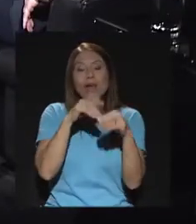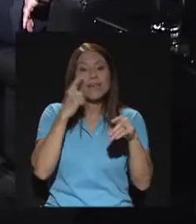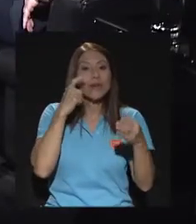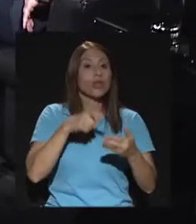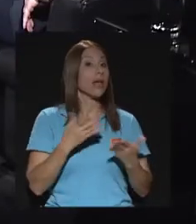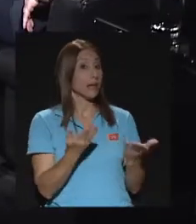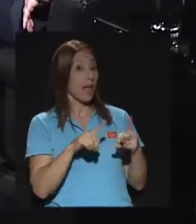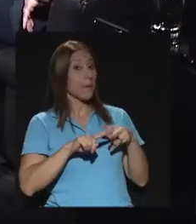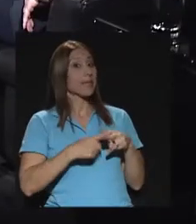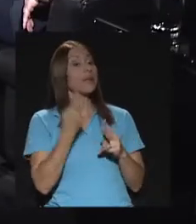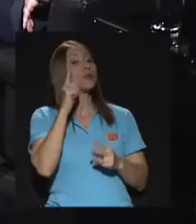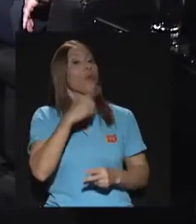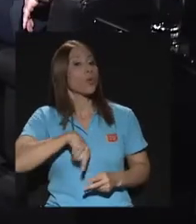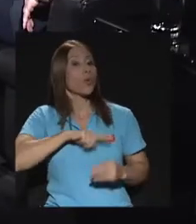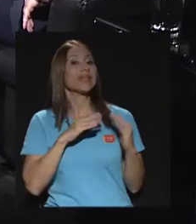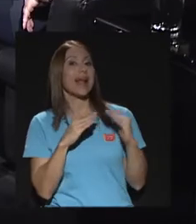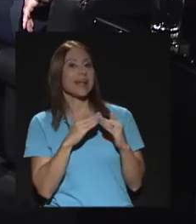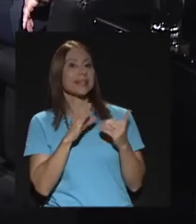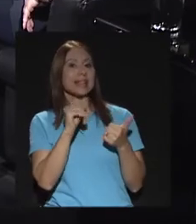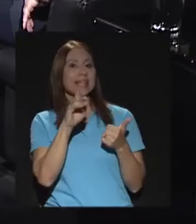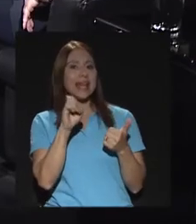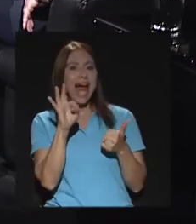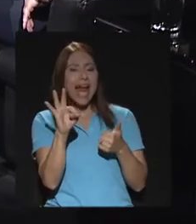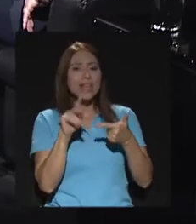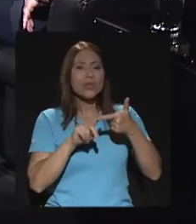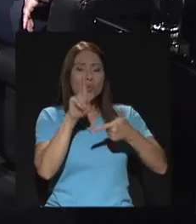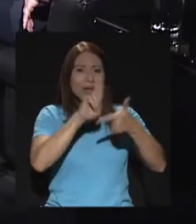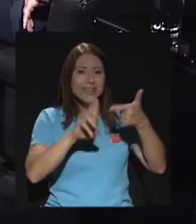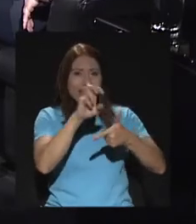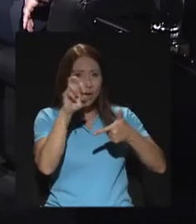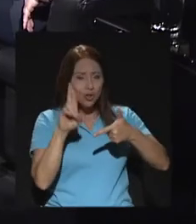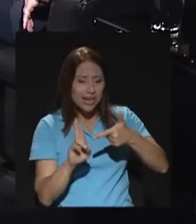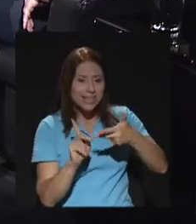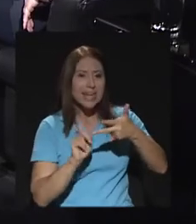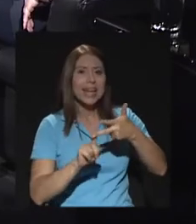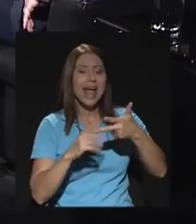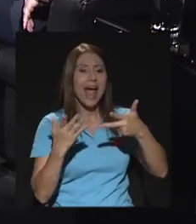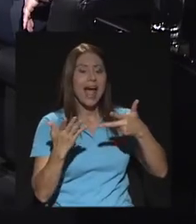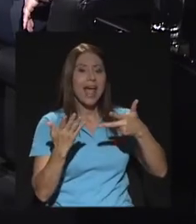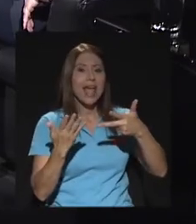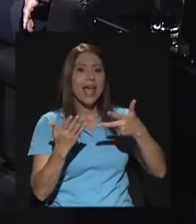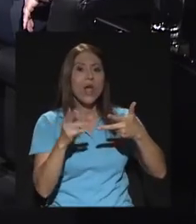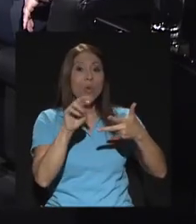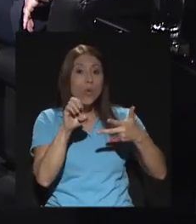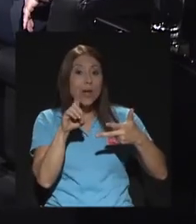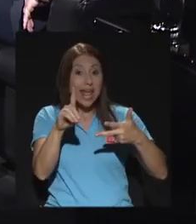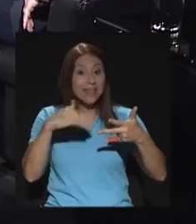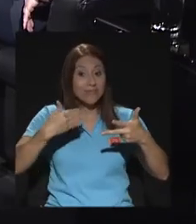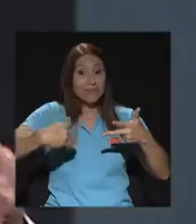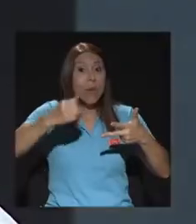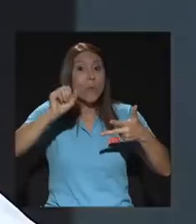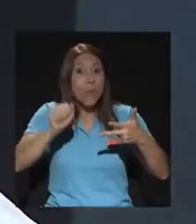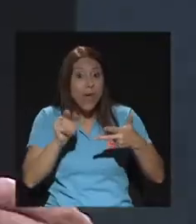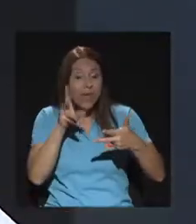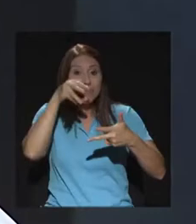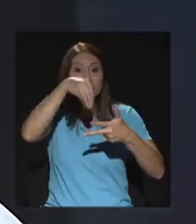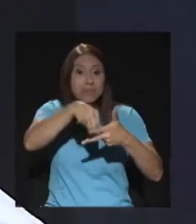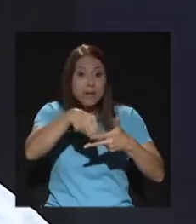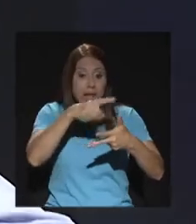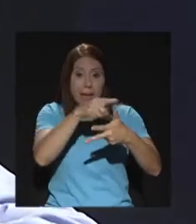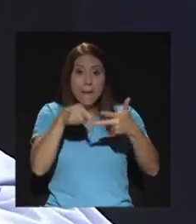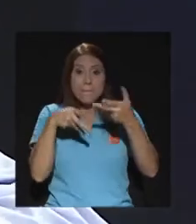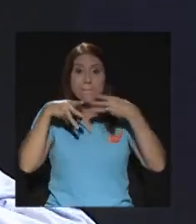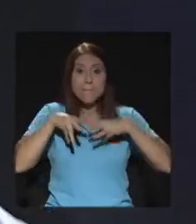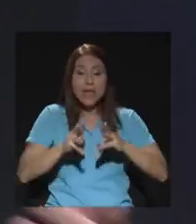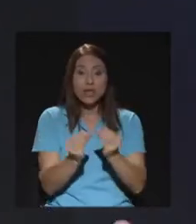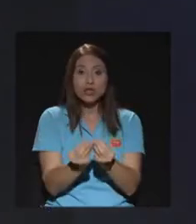Empecemos por el SINART, empecemos por la Universidad de Costa Rica, empecemos cuando UNED puede entrar en televisión, los medios estatales que